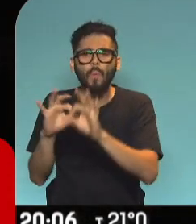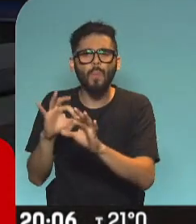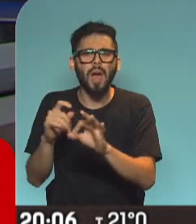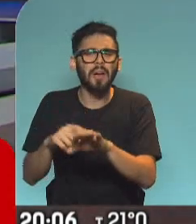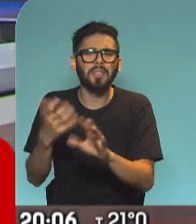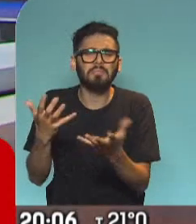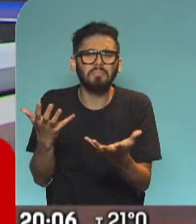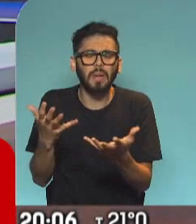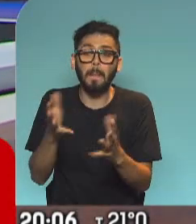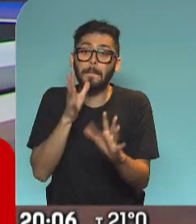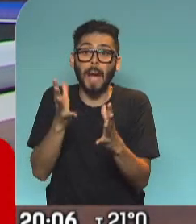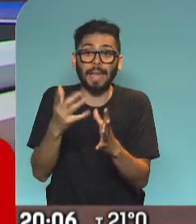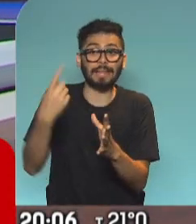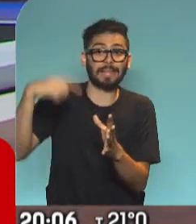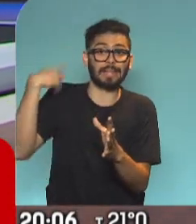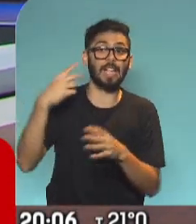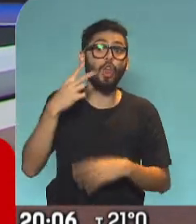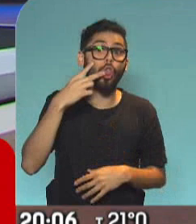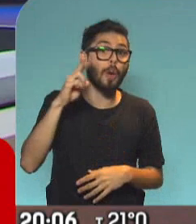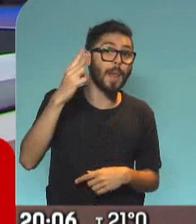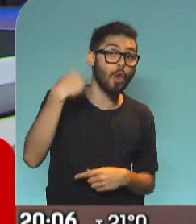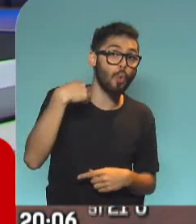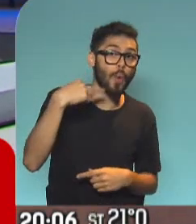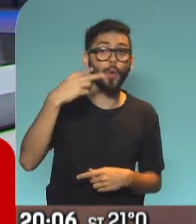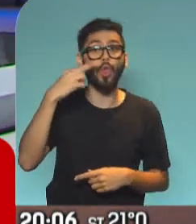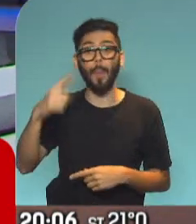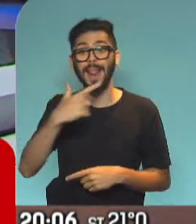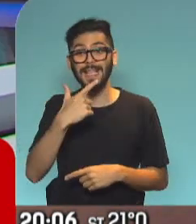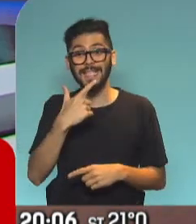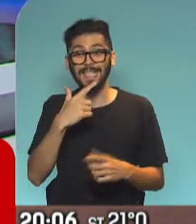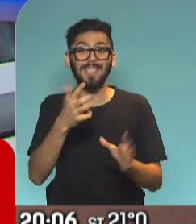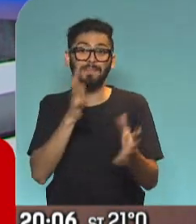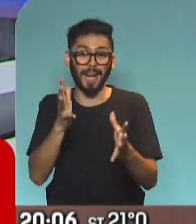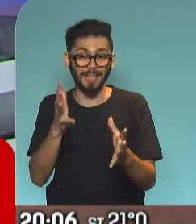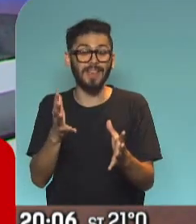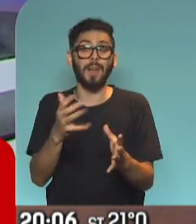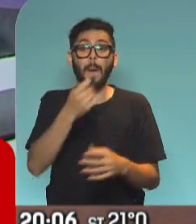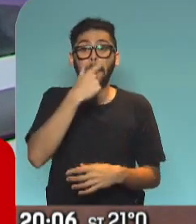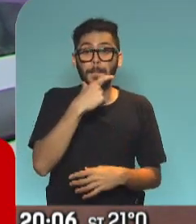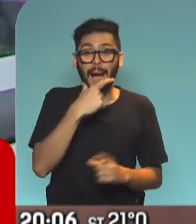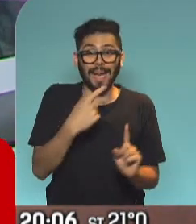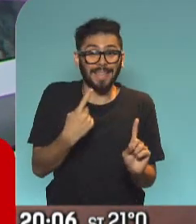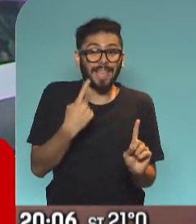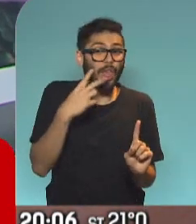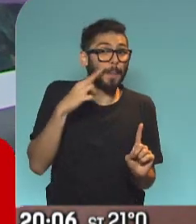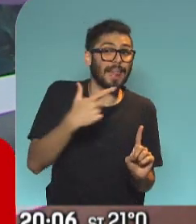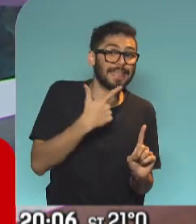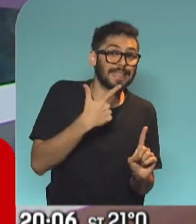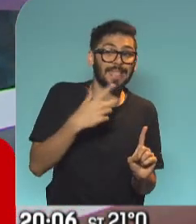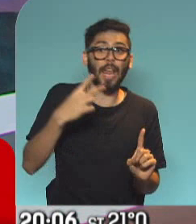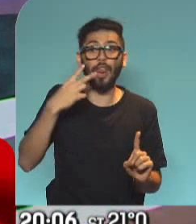que rigió entre 2009 y 2017. Una vez que el macrismo la cambia, entre 2017